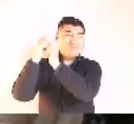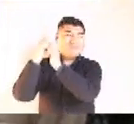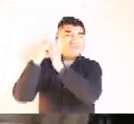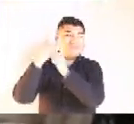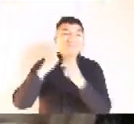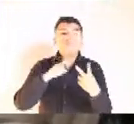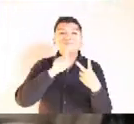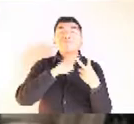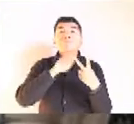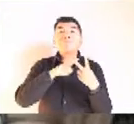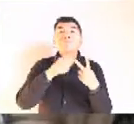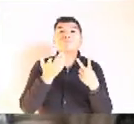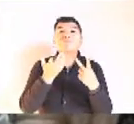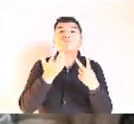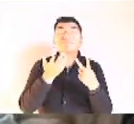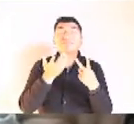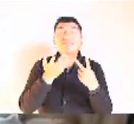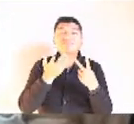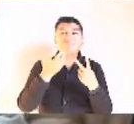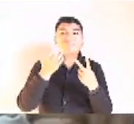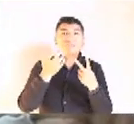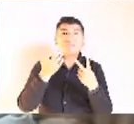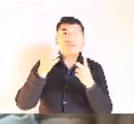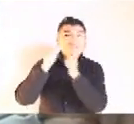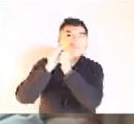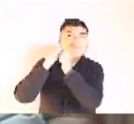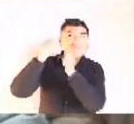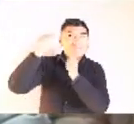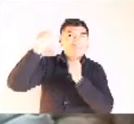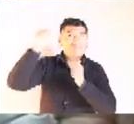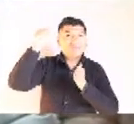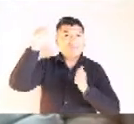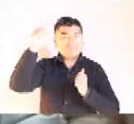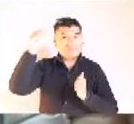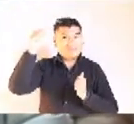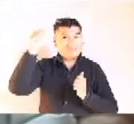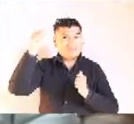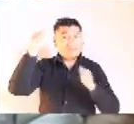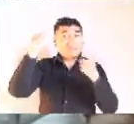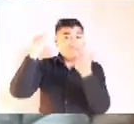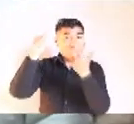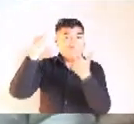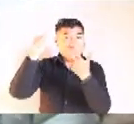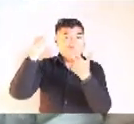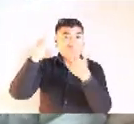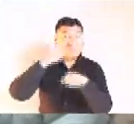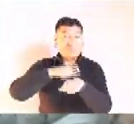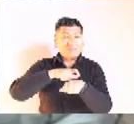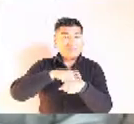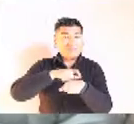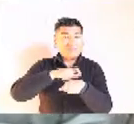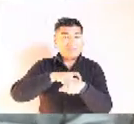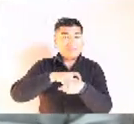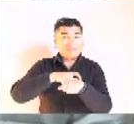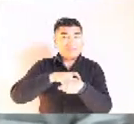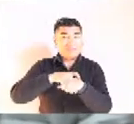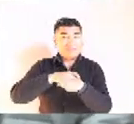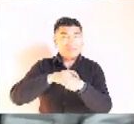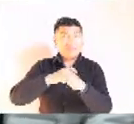encuentro. El segundo momento, el distanciamiento. El tercer momento,